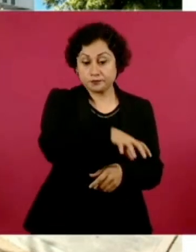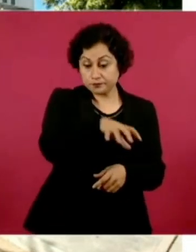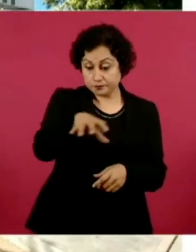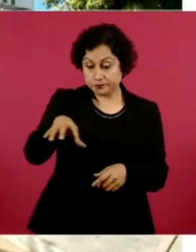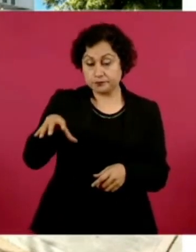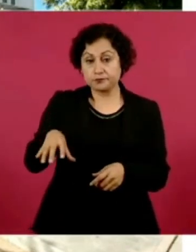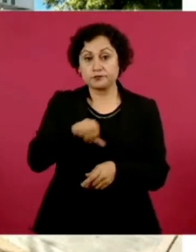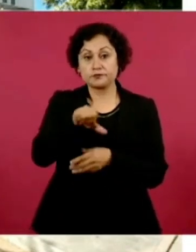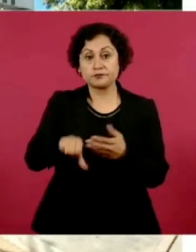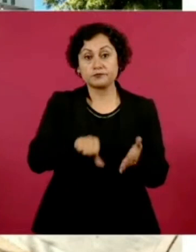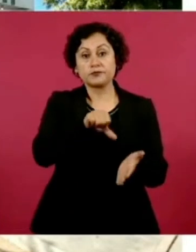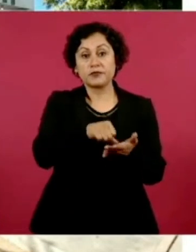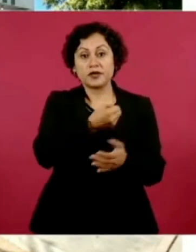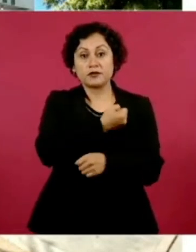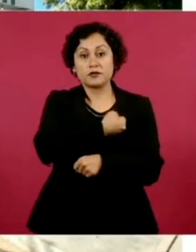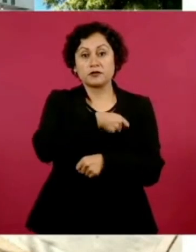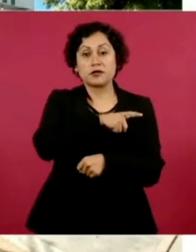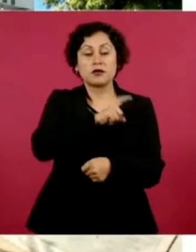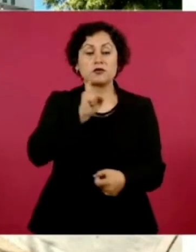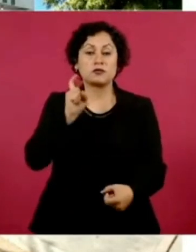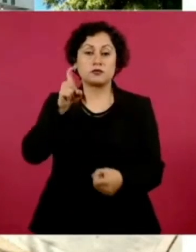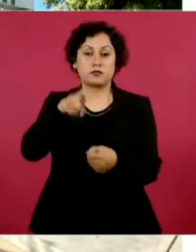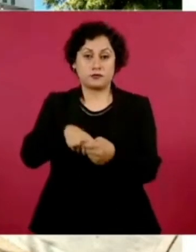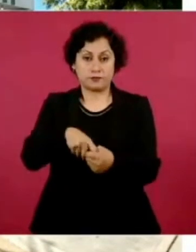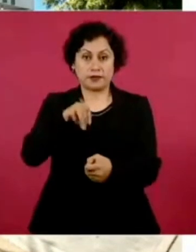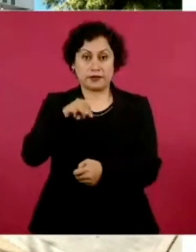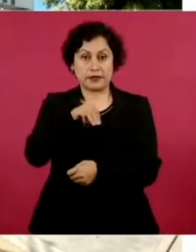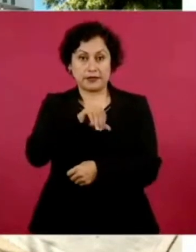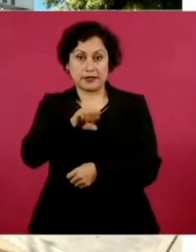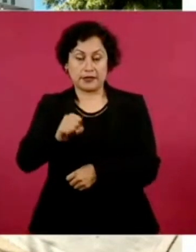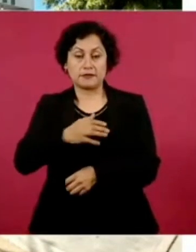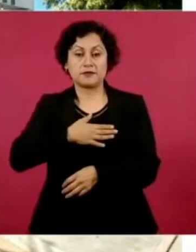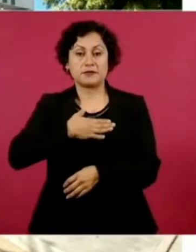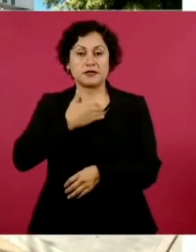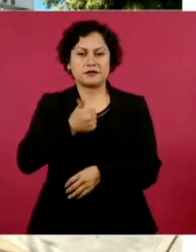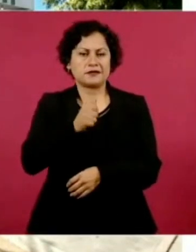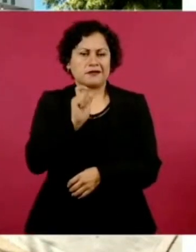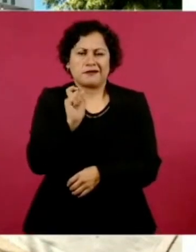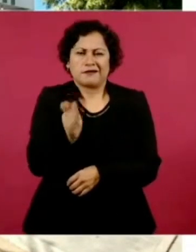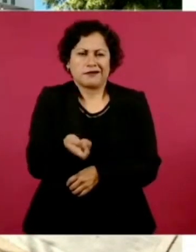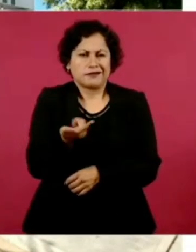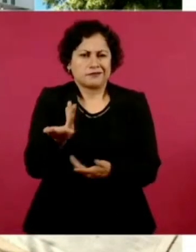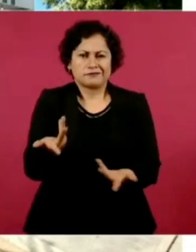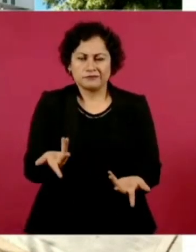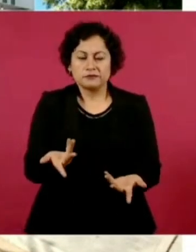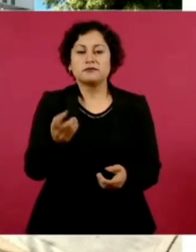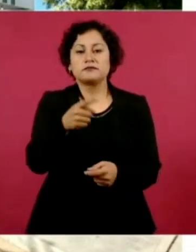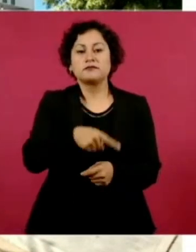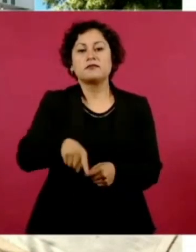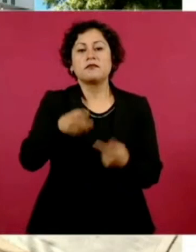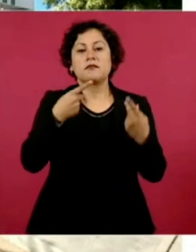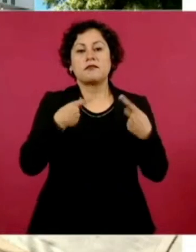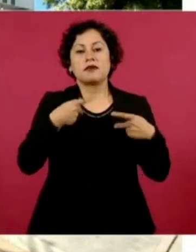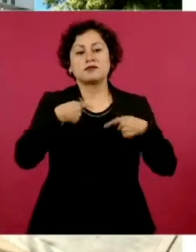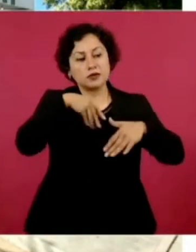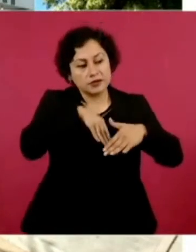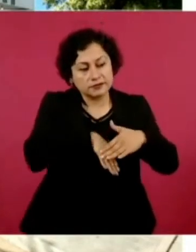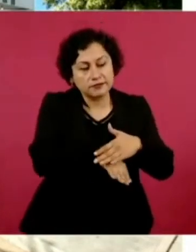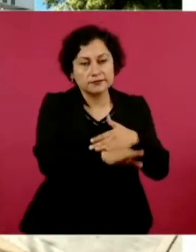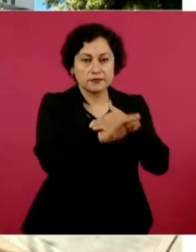del modelo del IMSS Bienestar pues son el primer nivel de atención, es el primer espacio preventivo a donde puede llegar